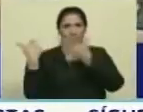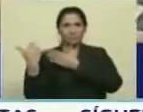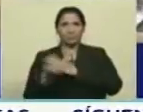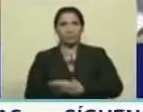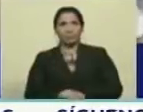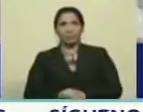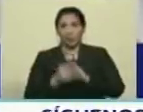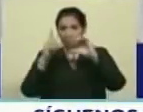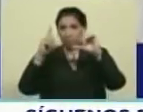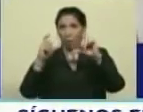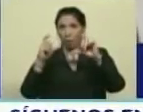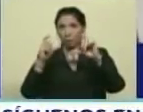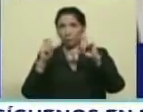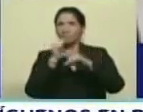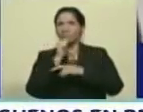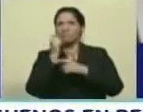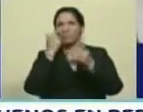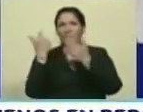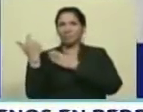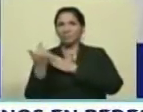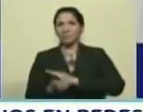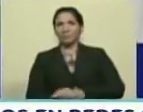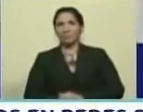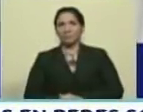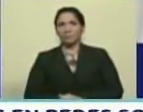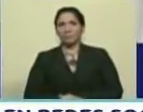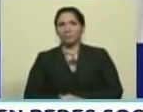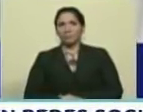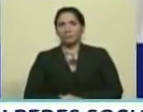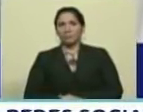Una foto, un buen afiche.